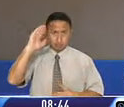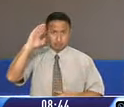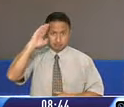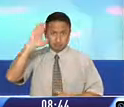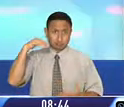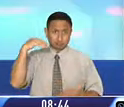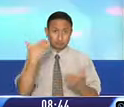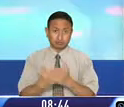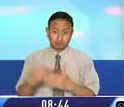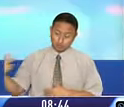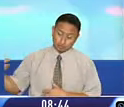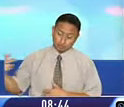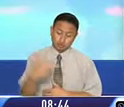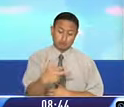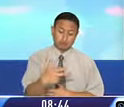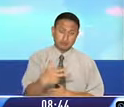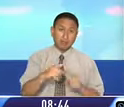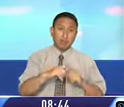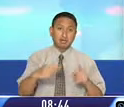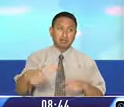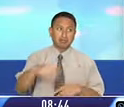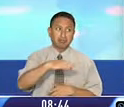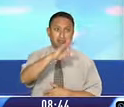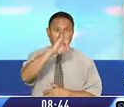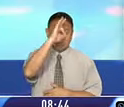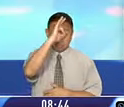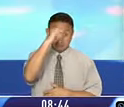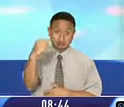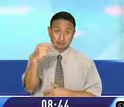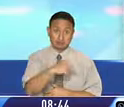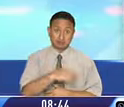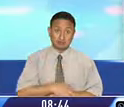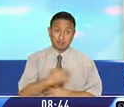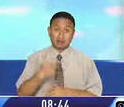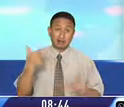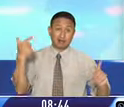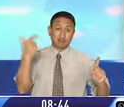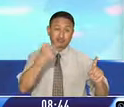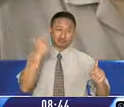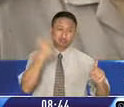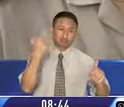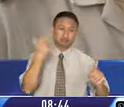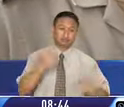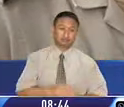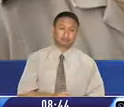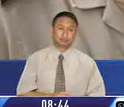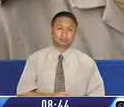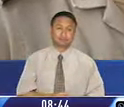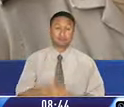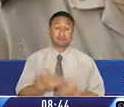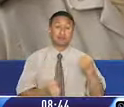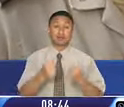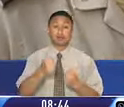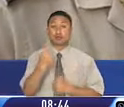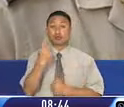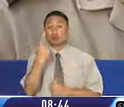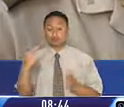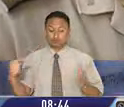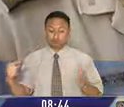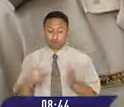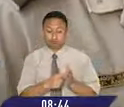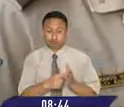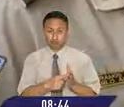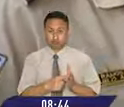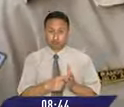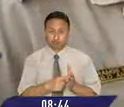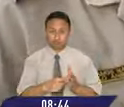el sector sin imaginarse que iban a ser recibidos a tiros por los delincuentes. El vehículo presenta un impacto de arma de